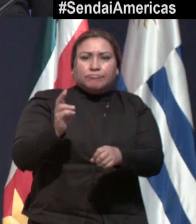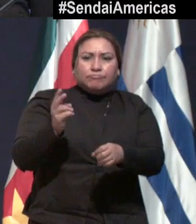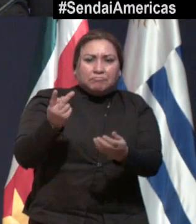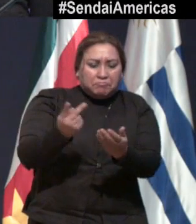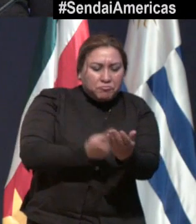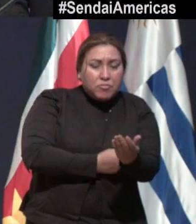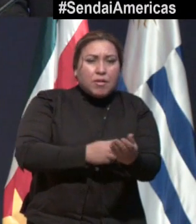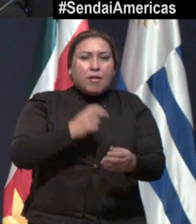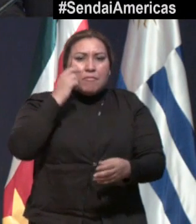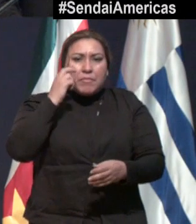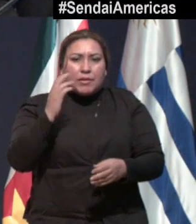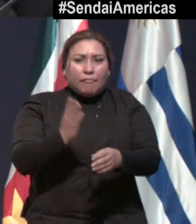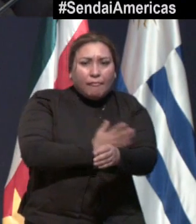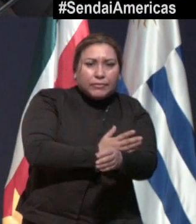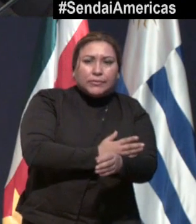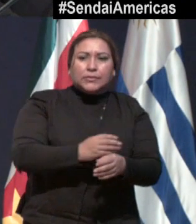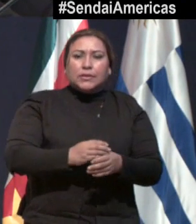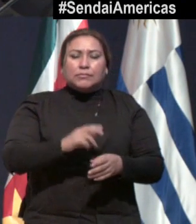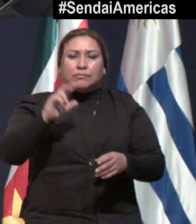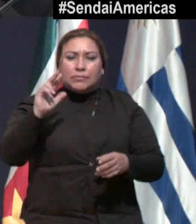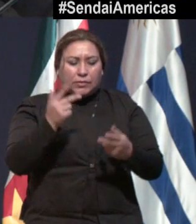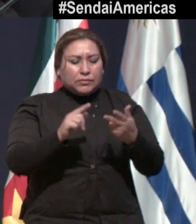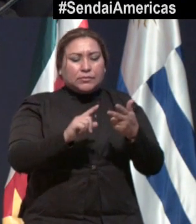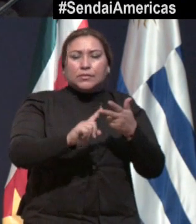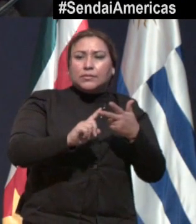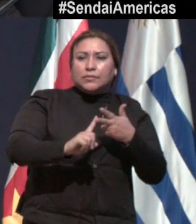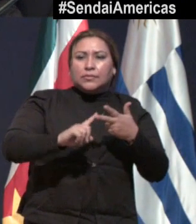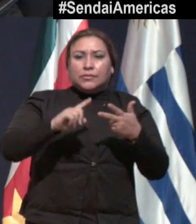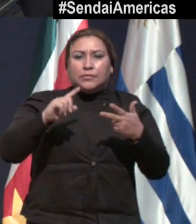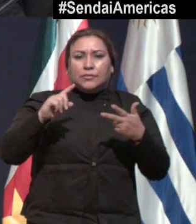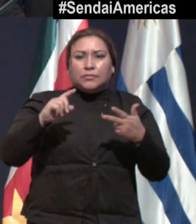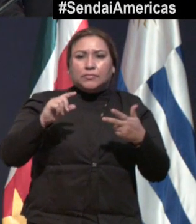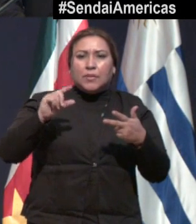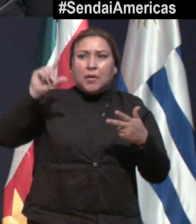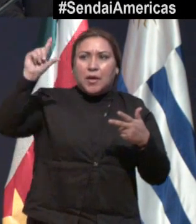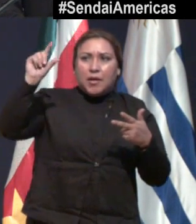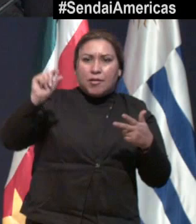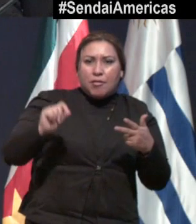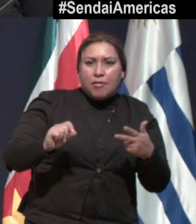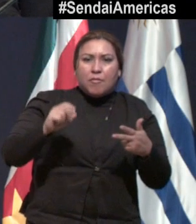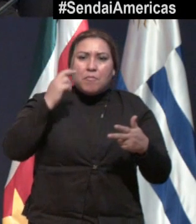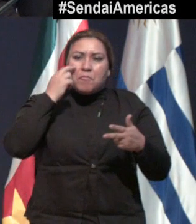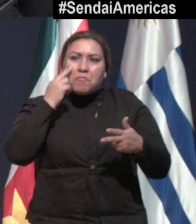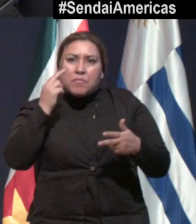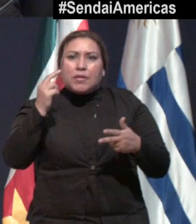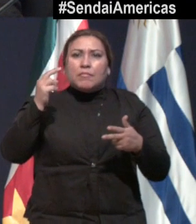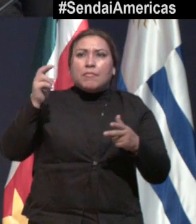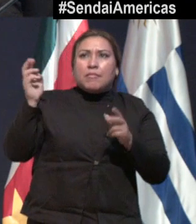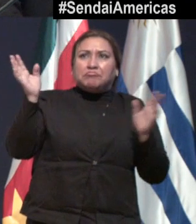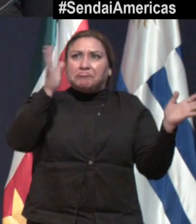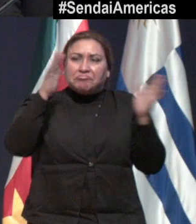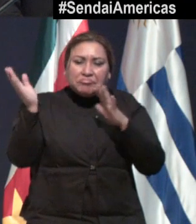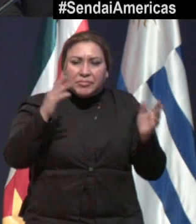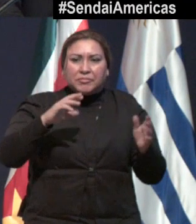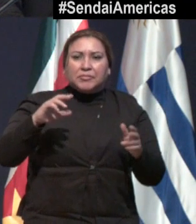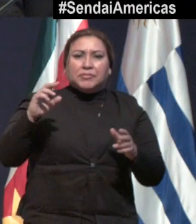discutirán en ese panel. Y un tercer panel que tratará sobre la reducción del riesgo de desastres en la planificación de la